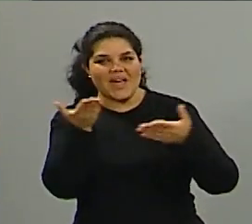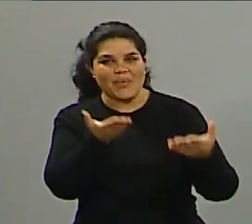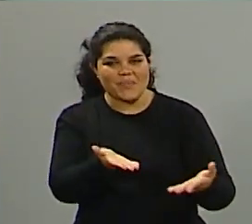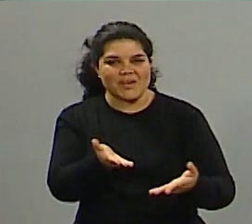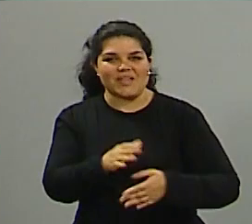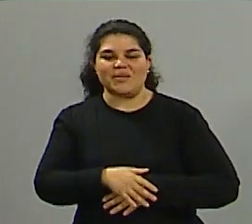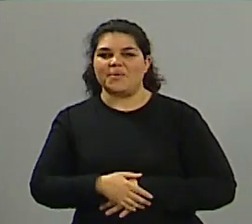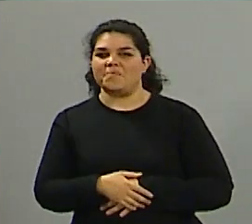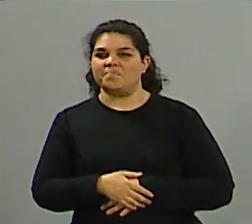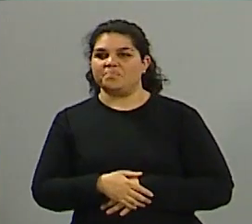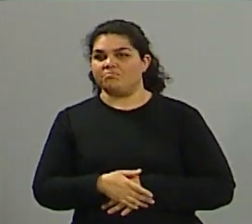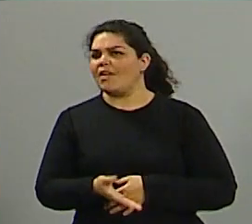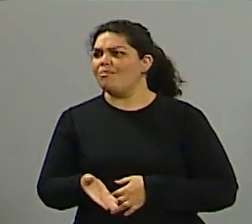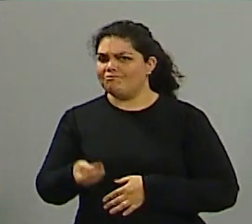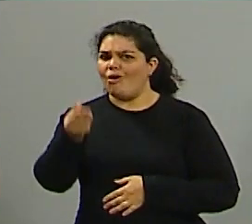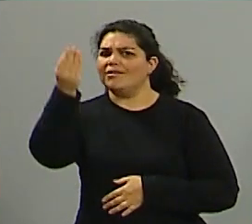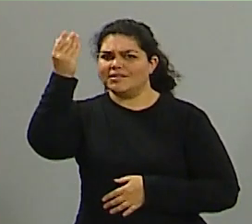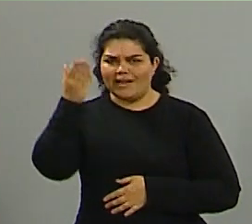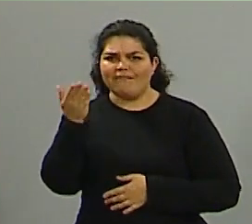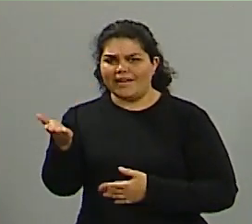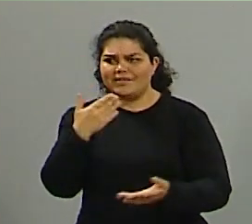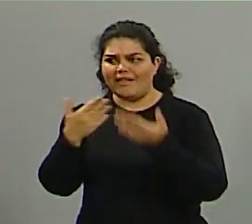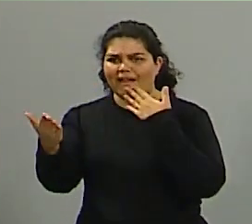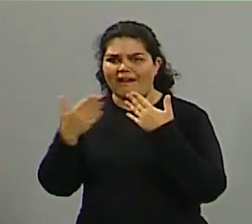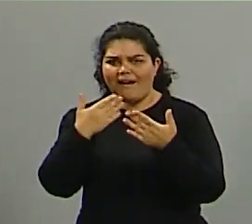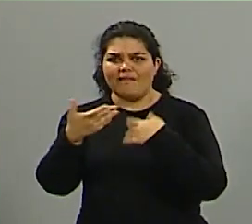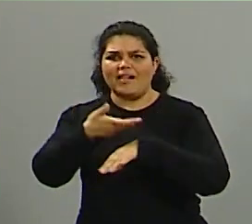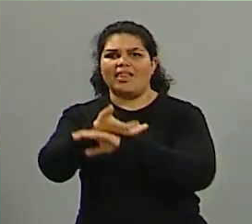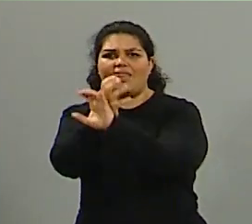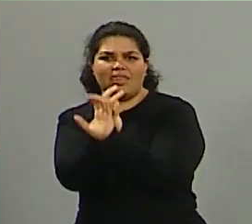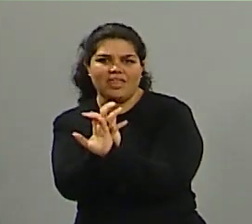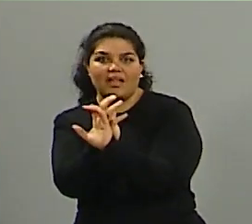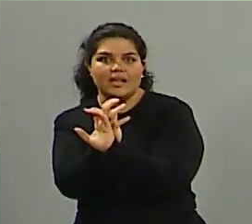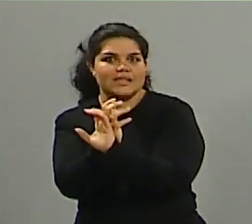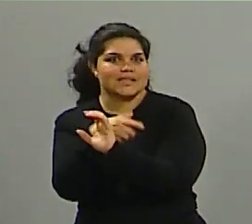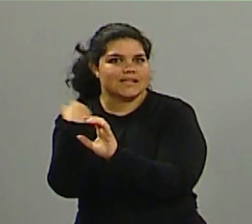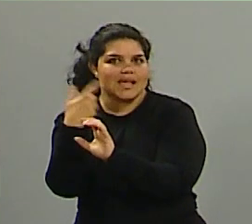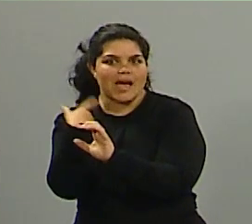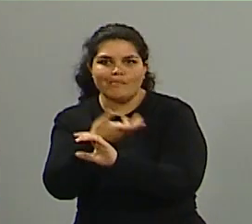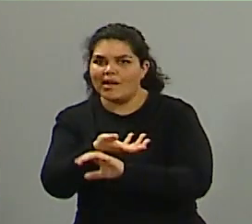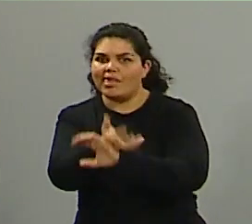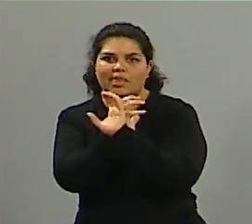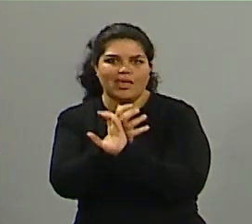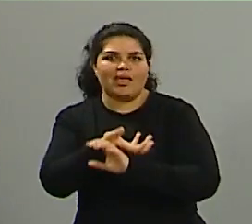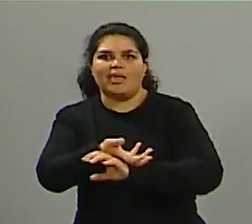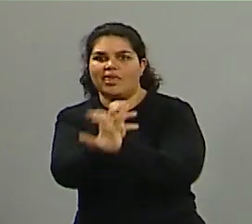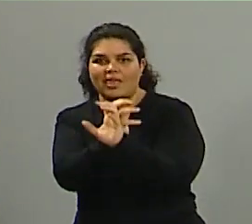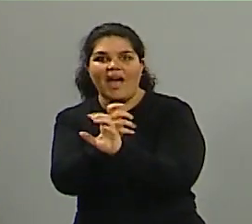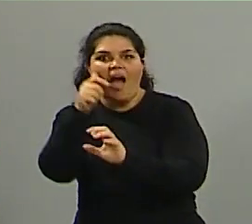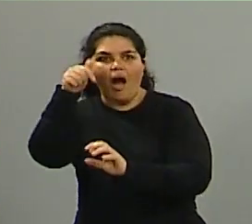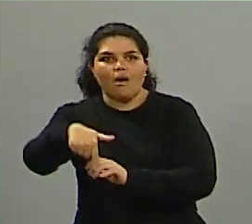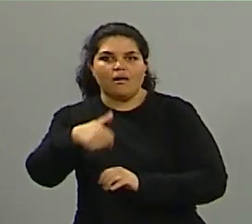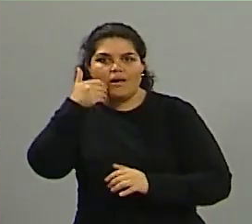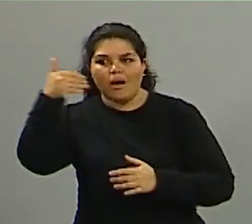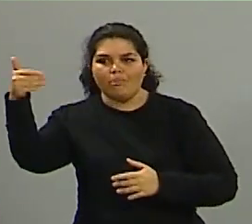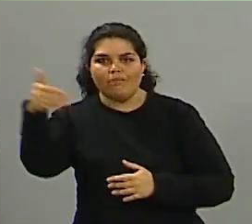porque hemos hablado más de una oportunidad, lo vamos a decir, siempre por videollamada. Es la primera vez que lo tenemos acá en el estudio, así es que bienvenido y muchas gracias